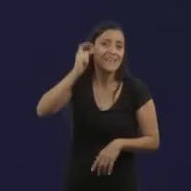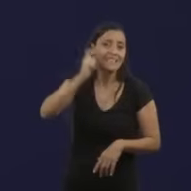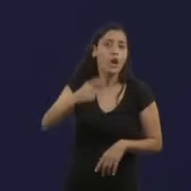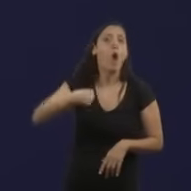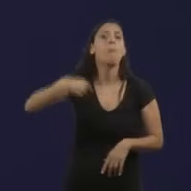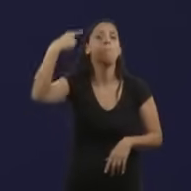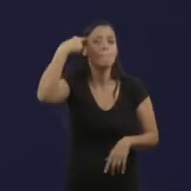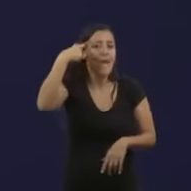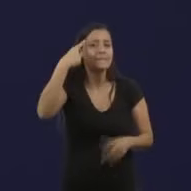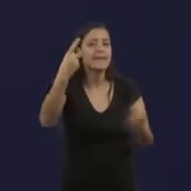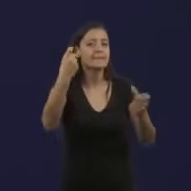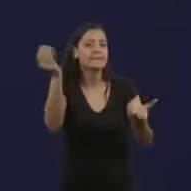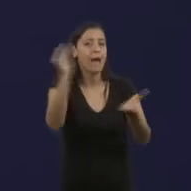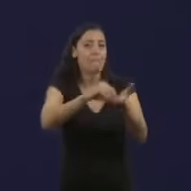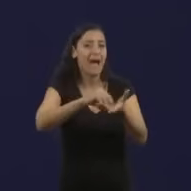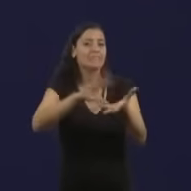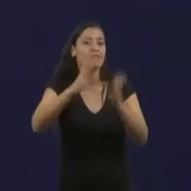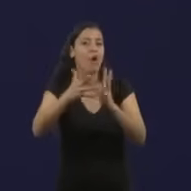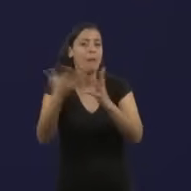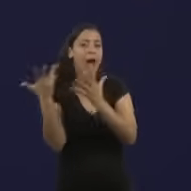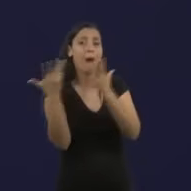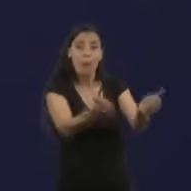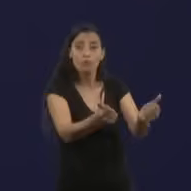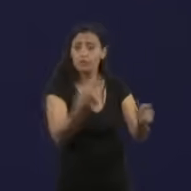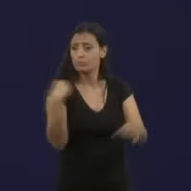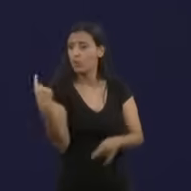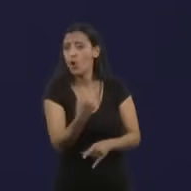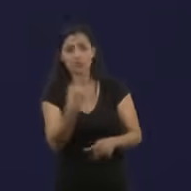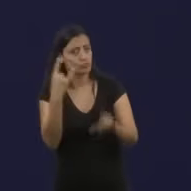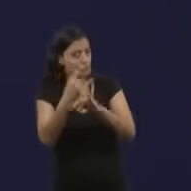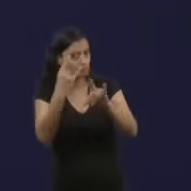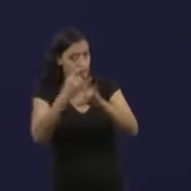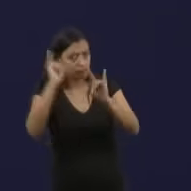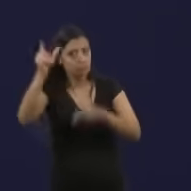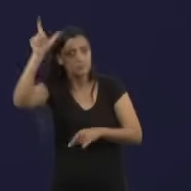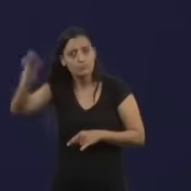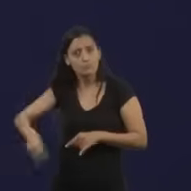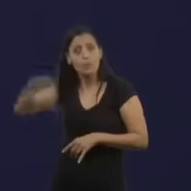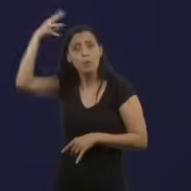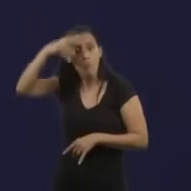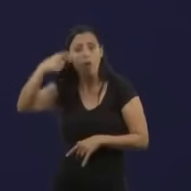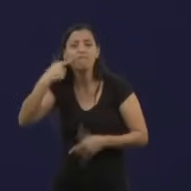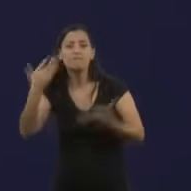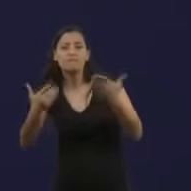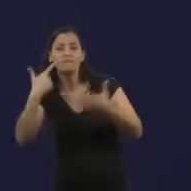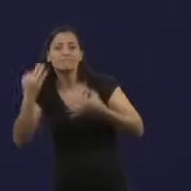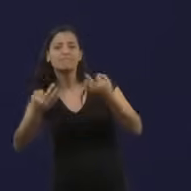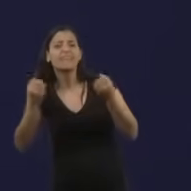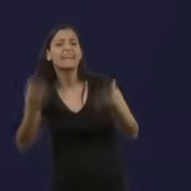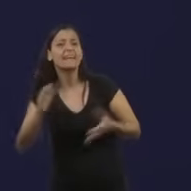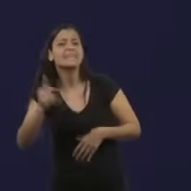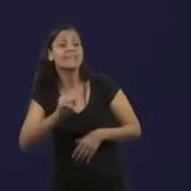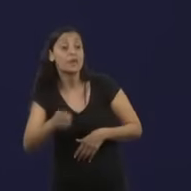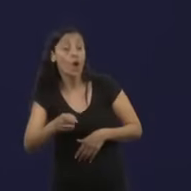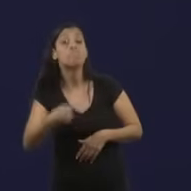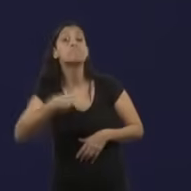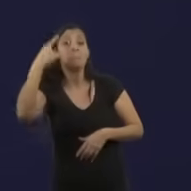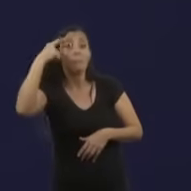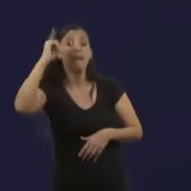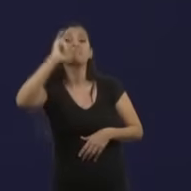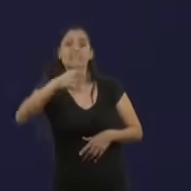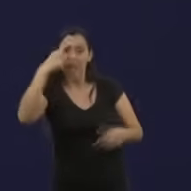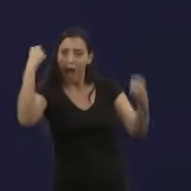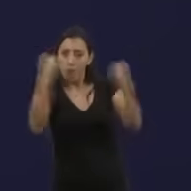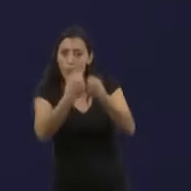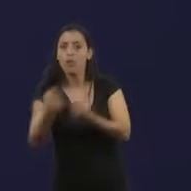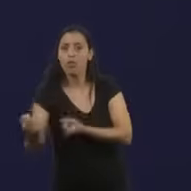refuerzos efectivamente como hacemos siempre o como hace siempre la doctora bullrich Lo evaluará y si lo considera necesario